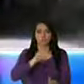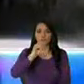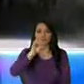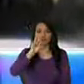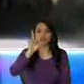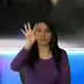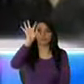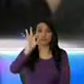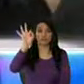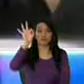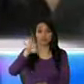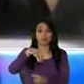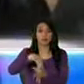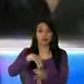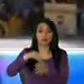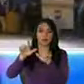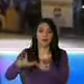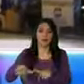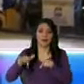de votos por Lenín Moreno y el